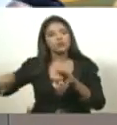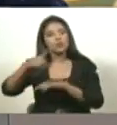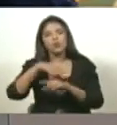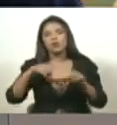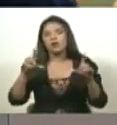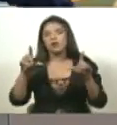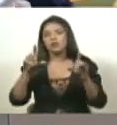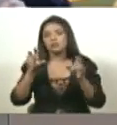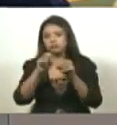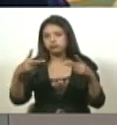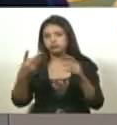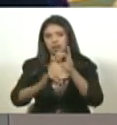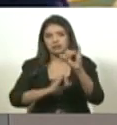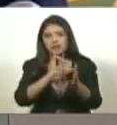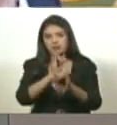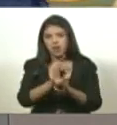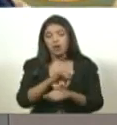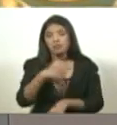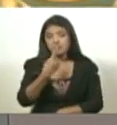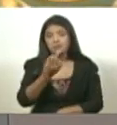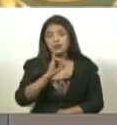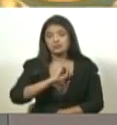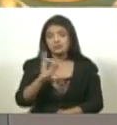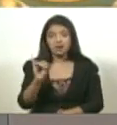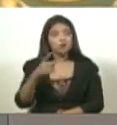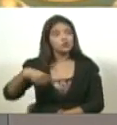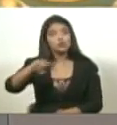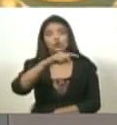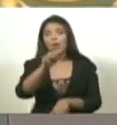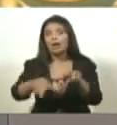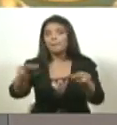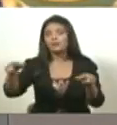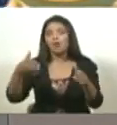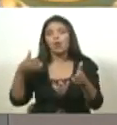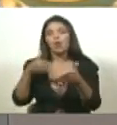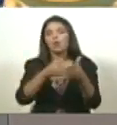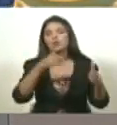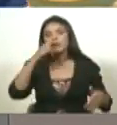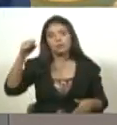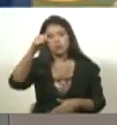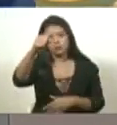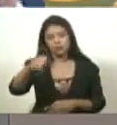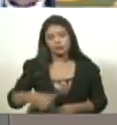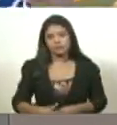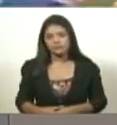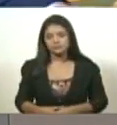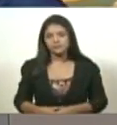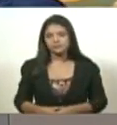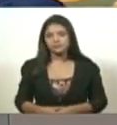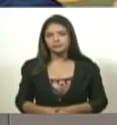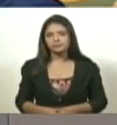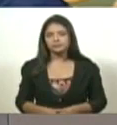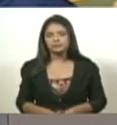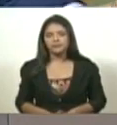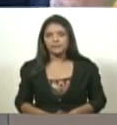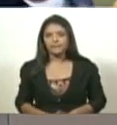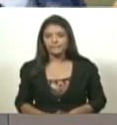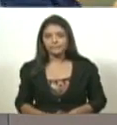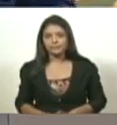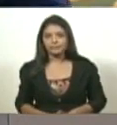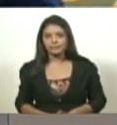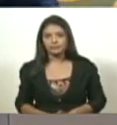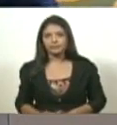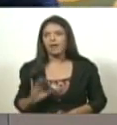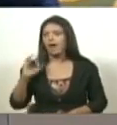comunicación internacionales donde dice ya, toda esa gente votó contra Maduro. El punto es esta, falta, tenemos Clarín